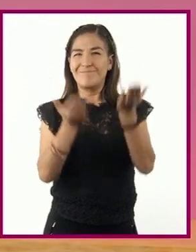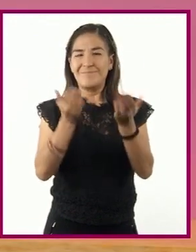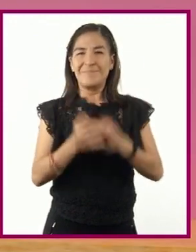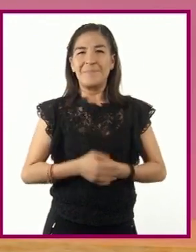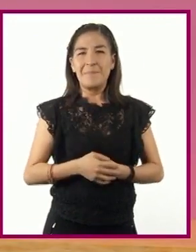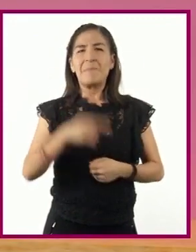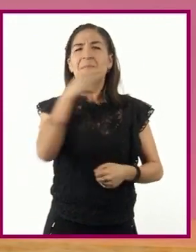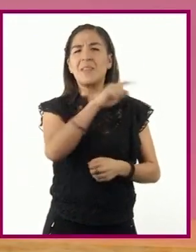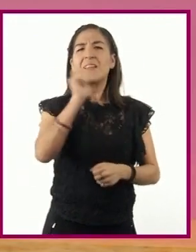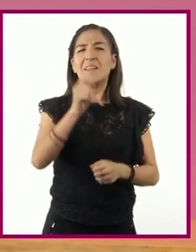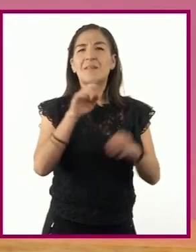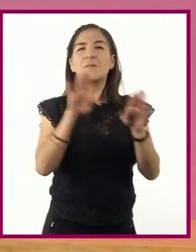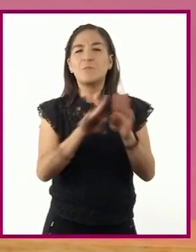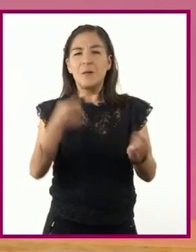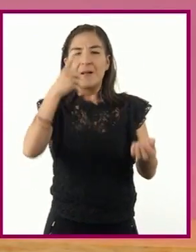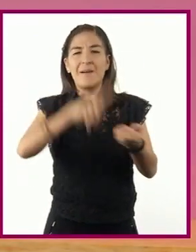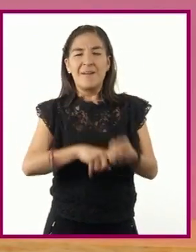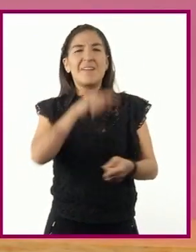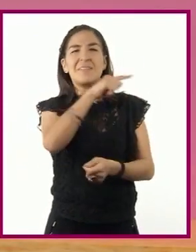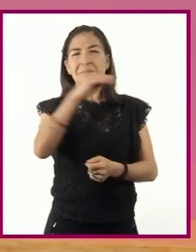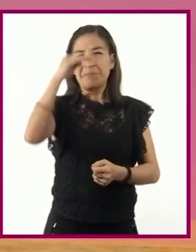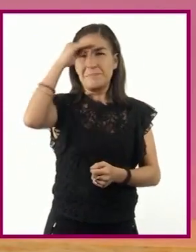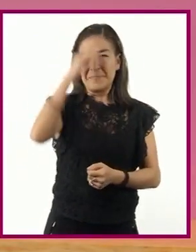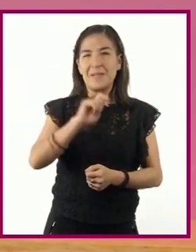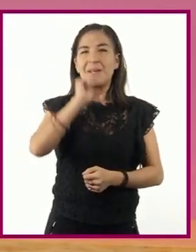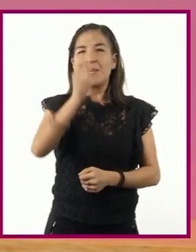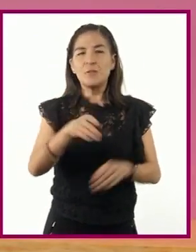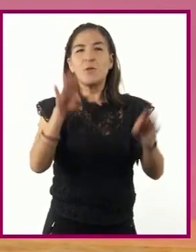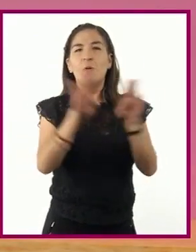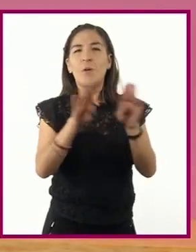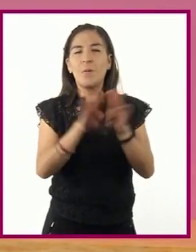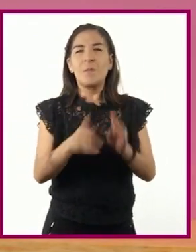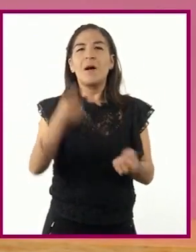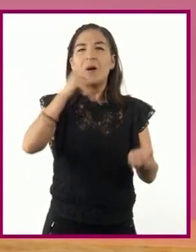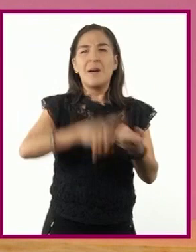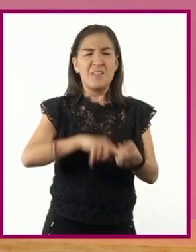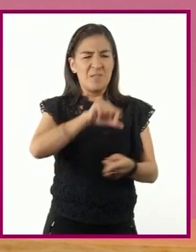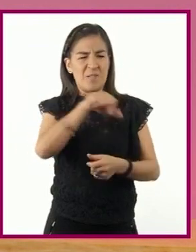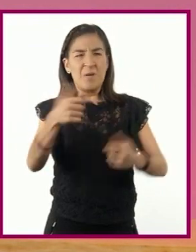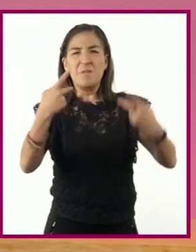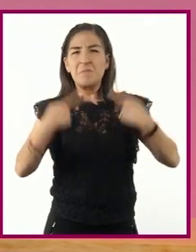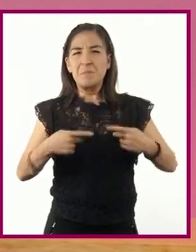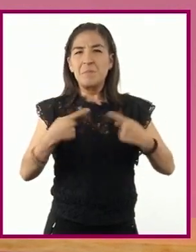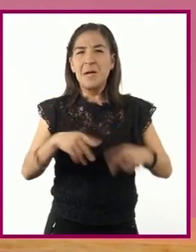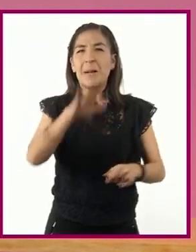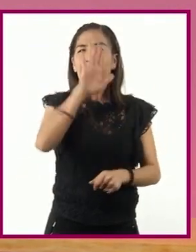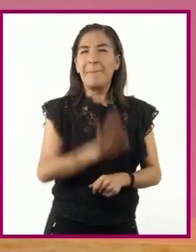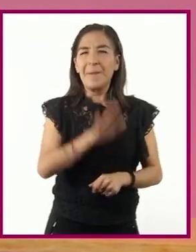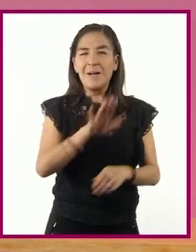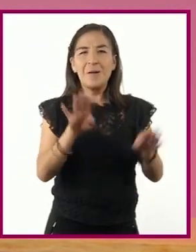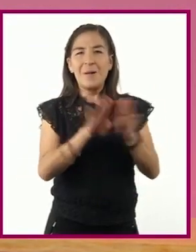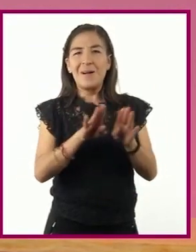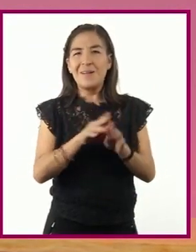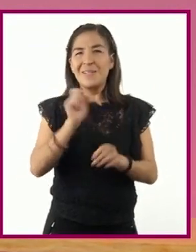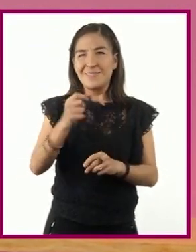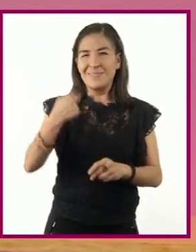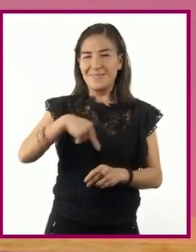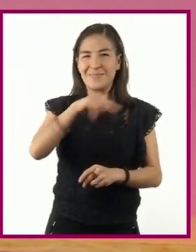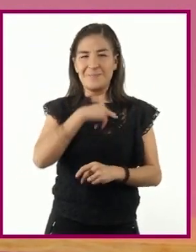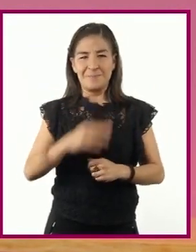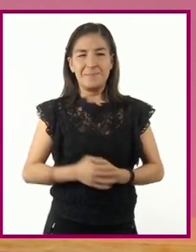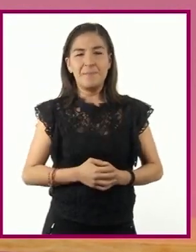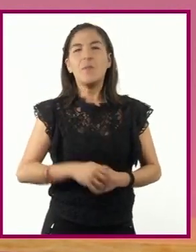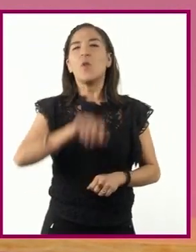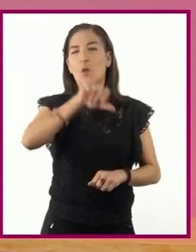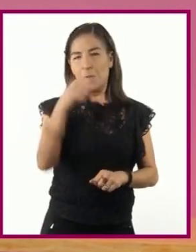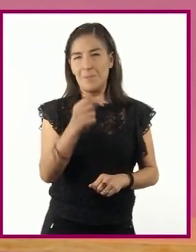Esta representación puede hacernos pensar o imaginar cómo otros son parecidos a nosotros. Ahora